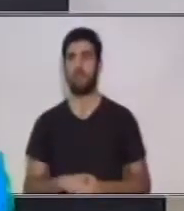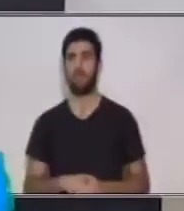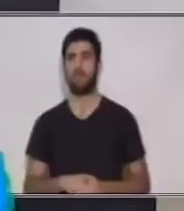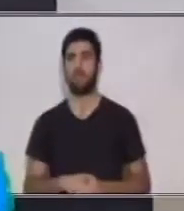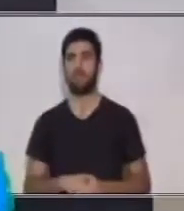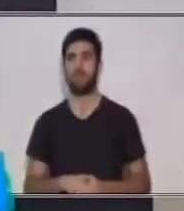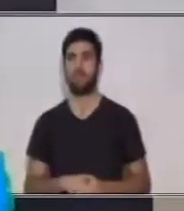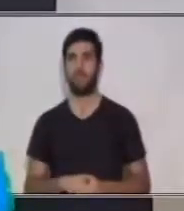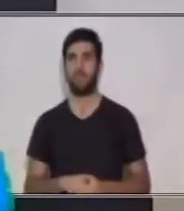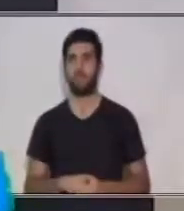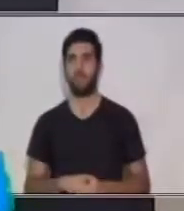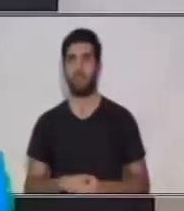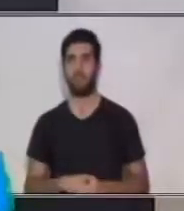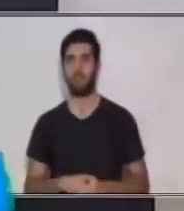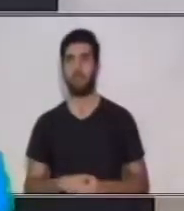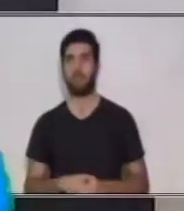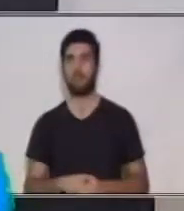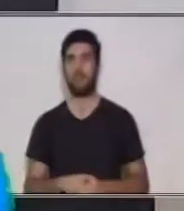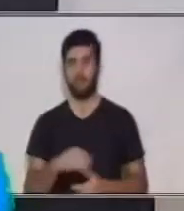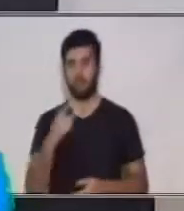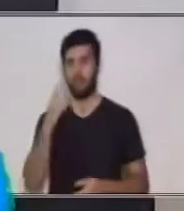vamos a colocar 2